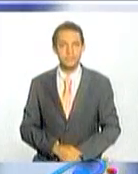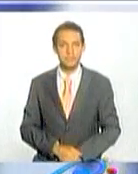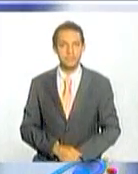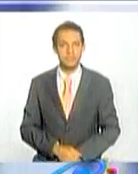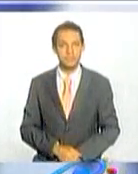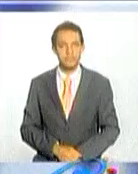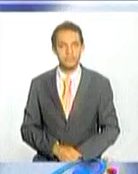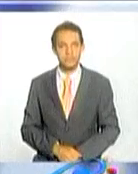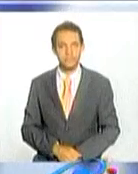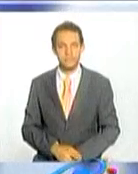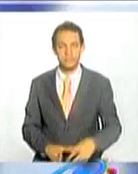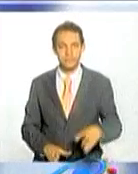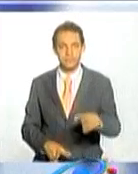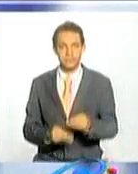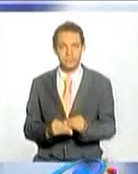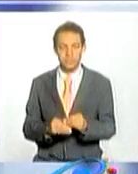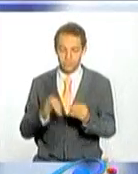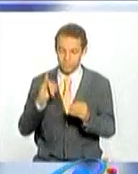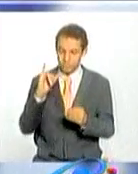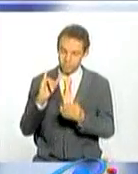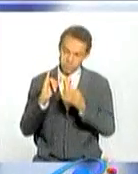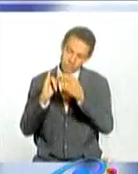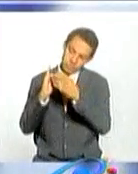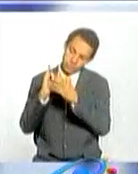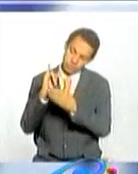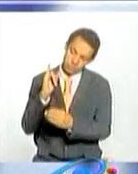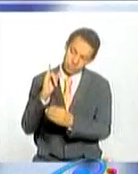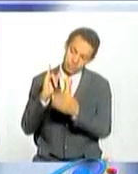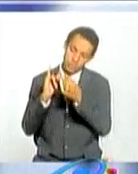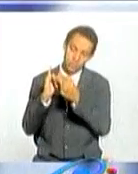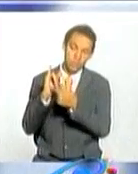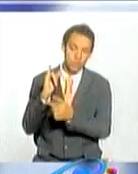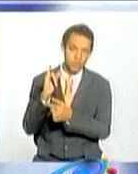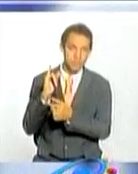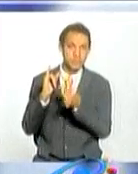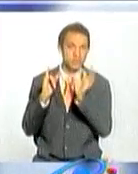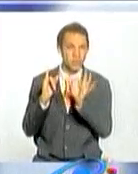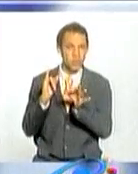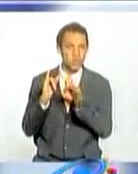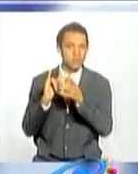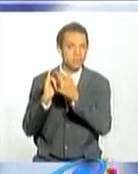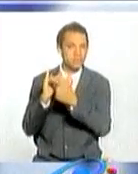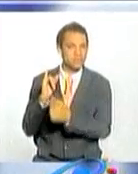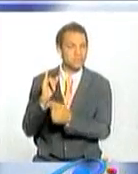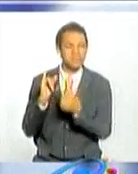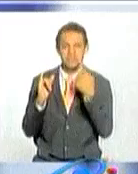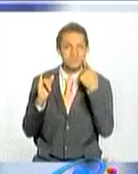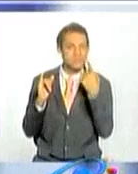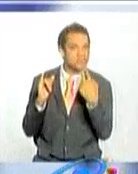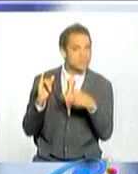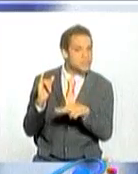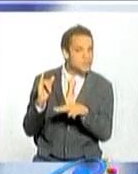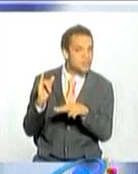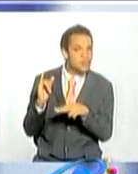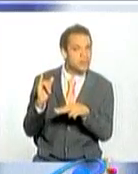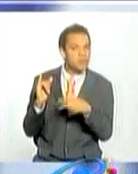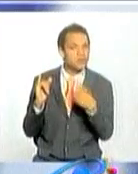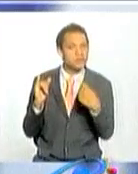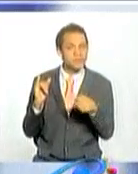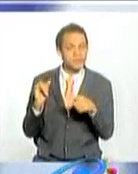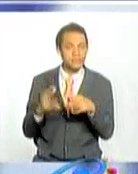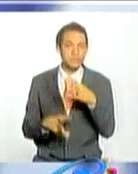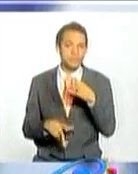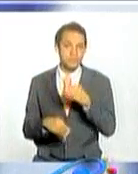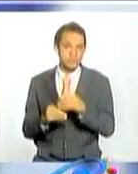Bueno, el cuello también, valoramos el cuello. En el cuello podemos ver lesiones que se